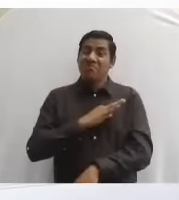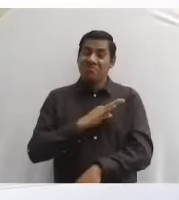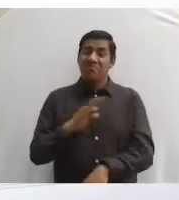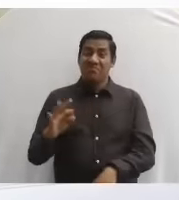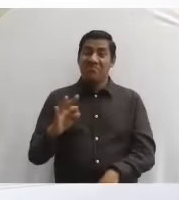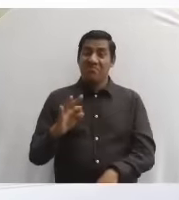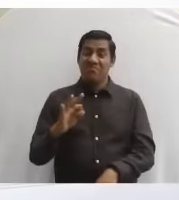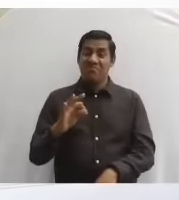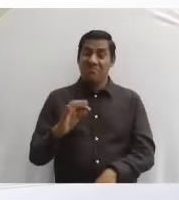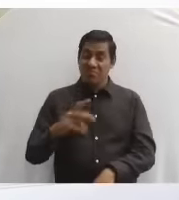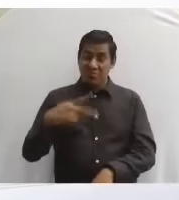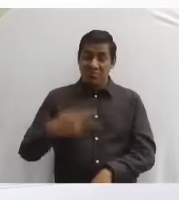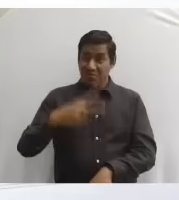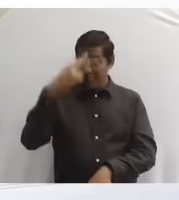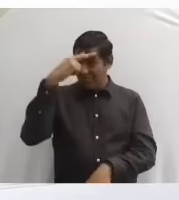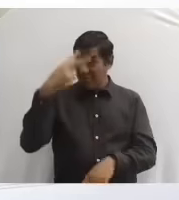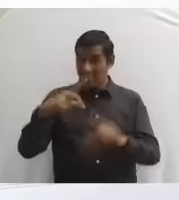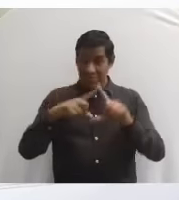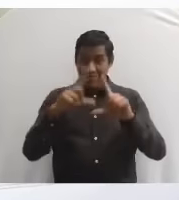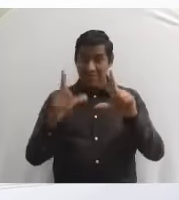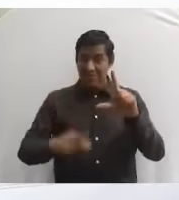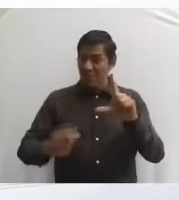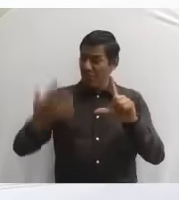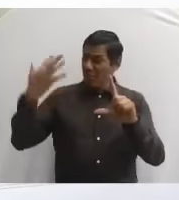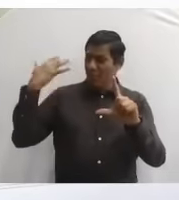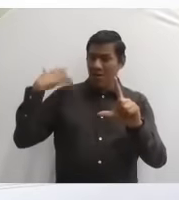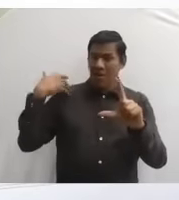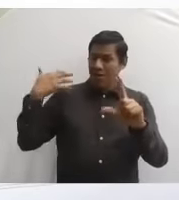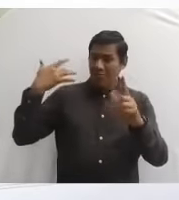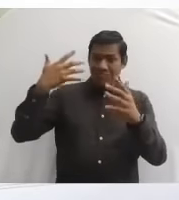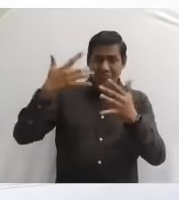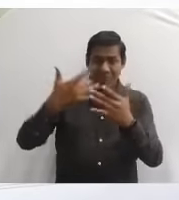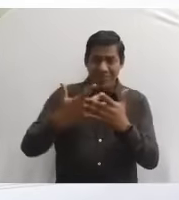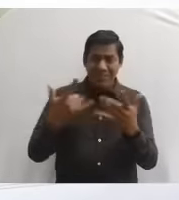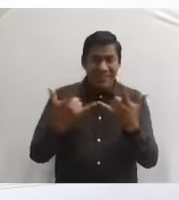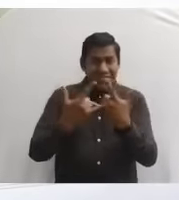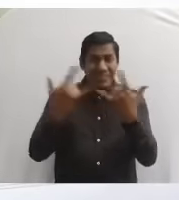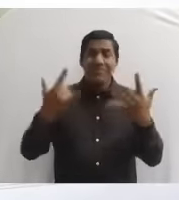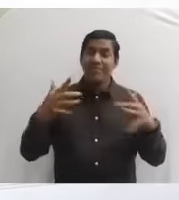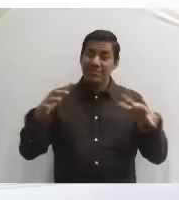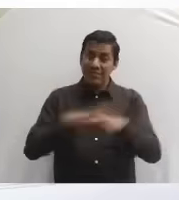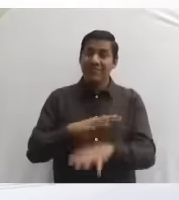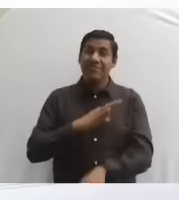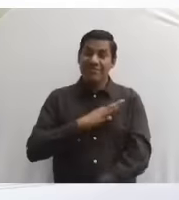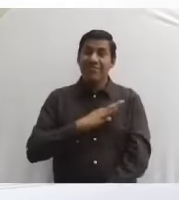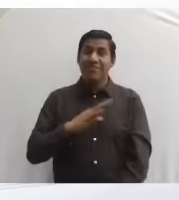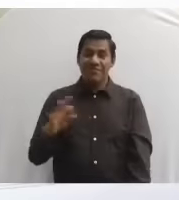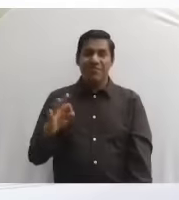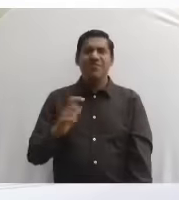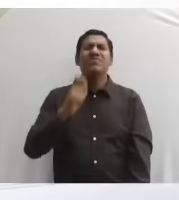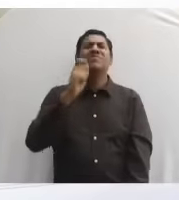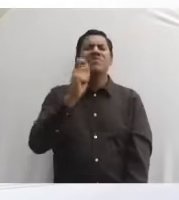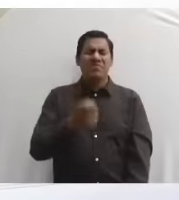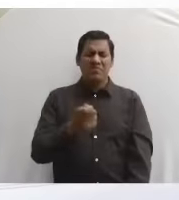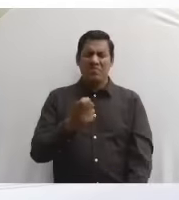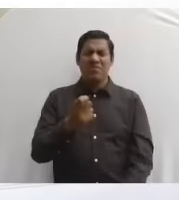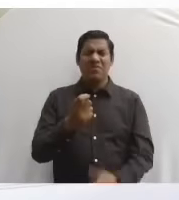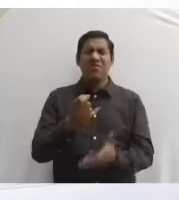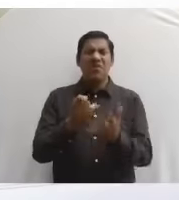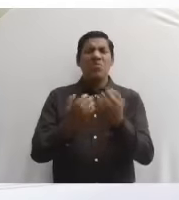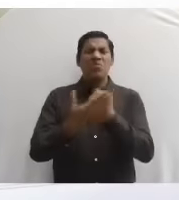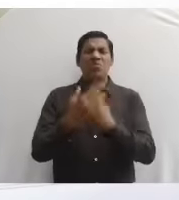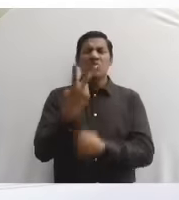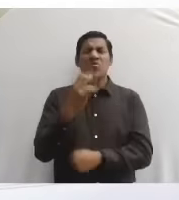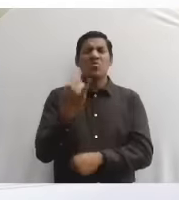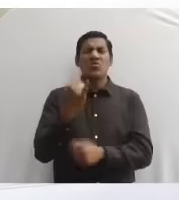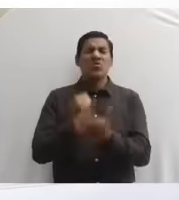historia de México. Lo que vamos a decidir es si continuamos